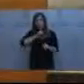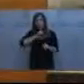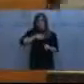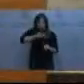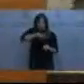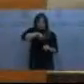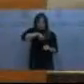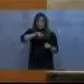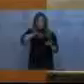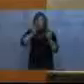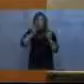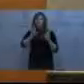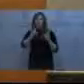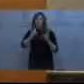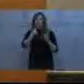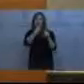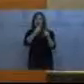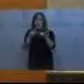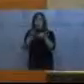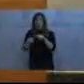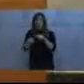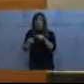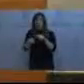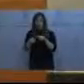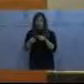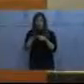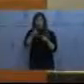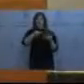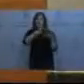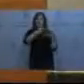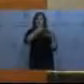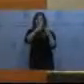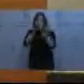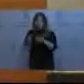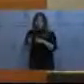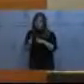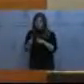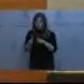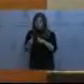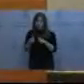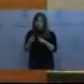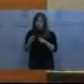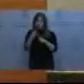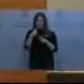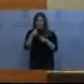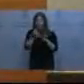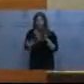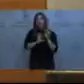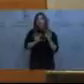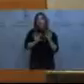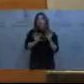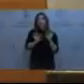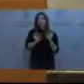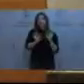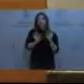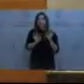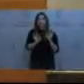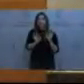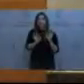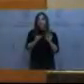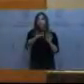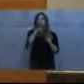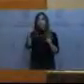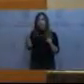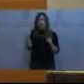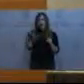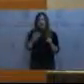autónoma, pero hay aspectos del mismo, hay sectores que se resienten especialmente. Usted, señor presidente, pasa